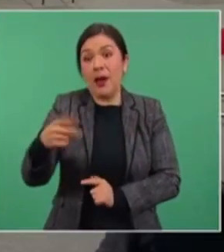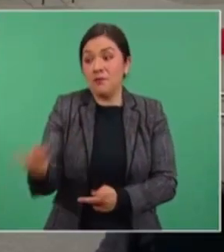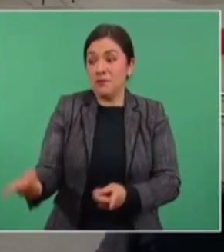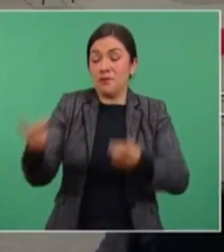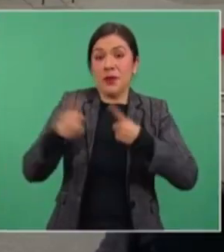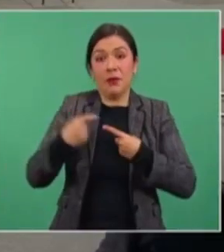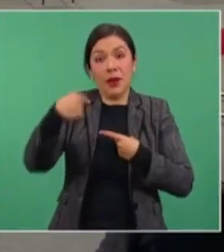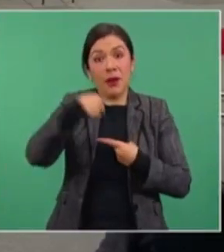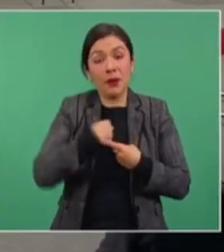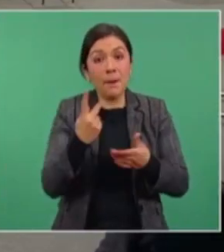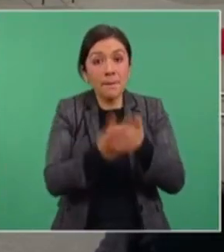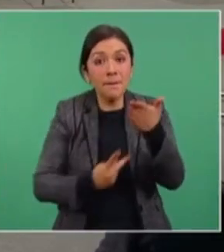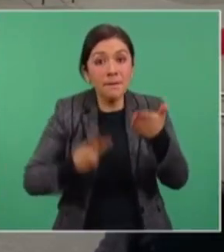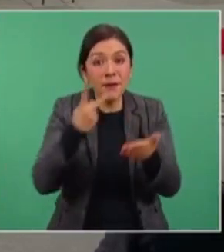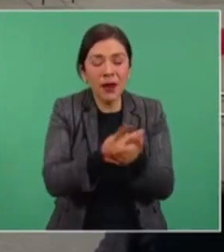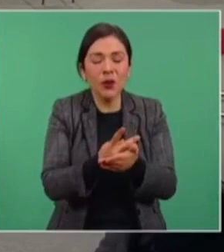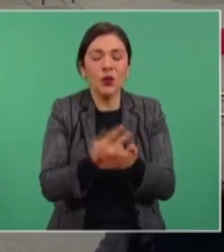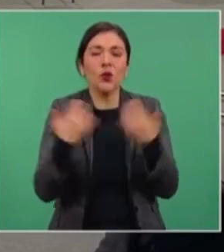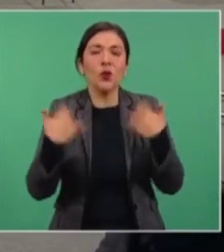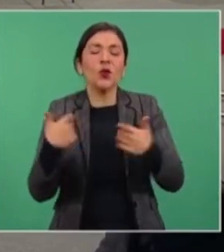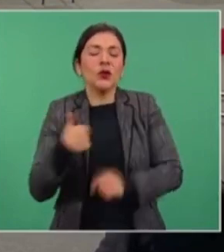premio. Lo asumo con